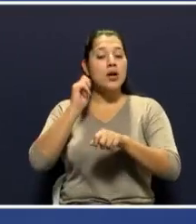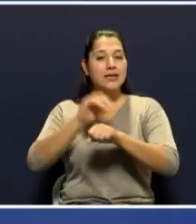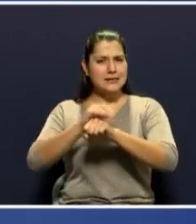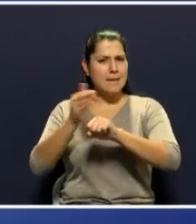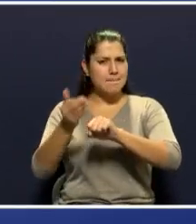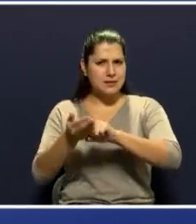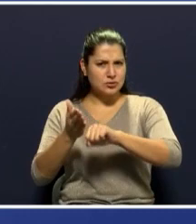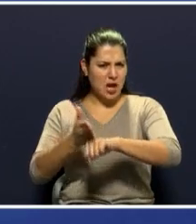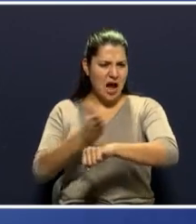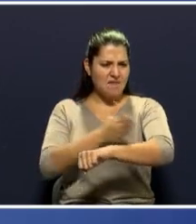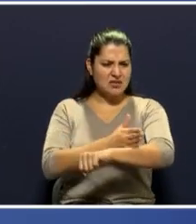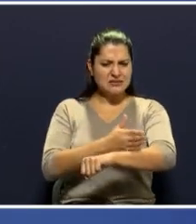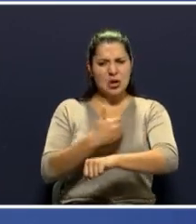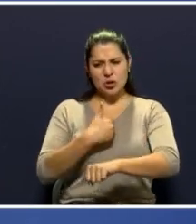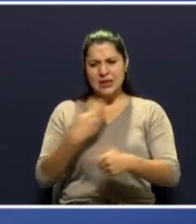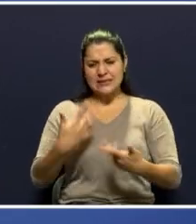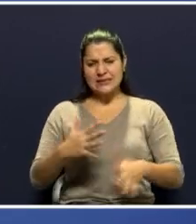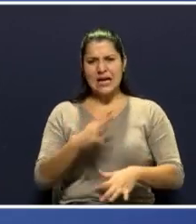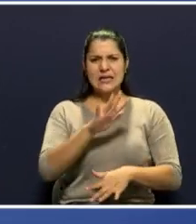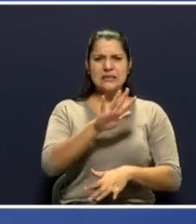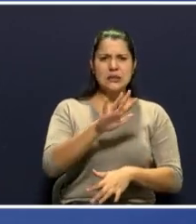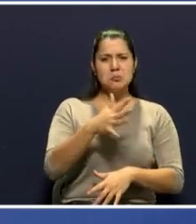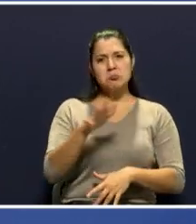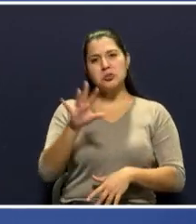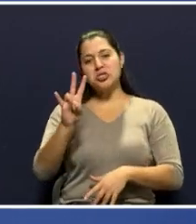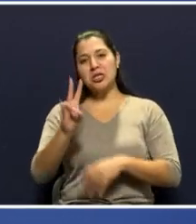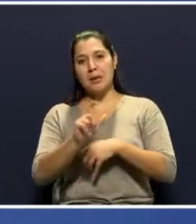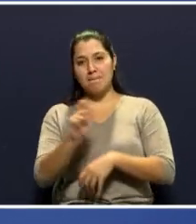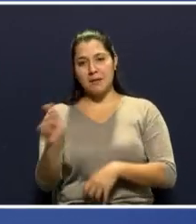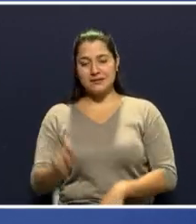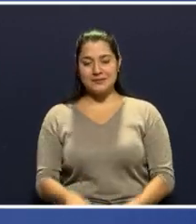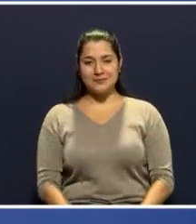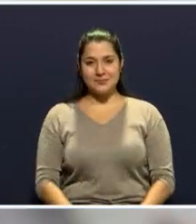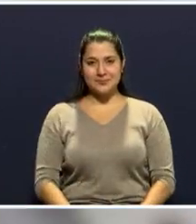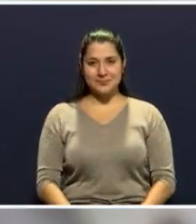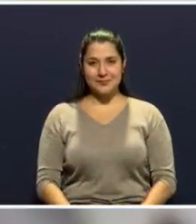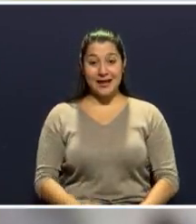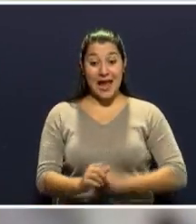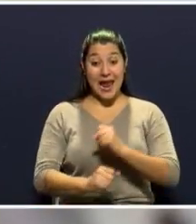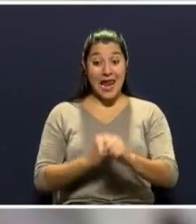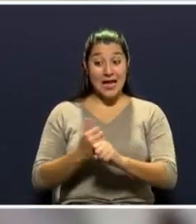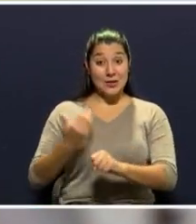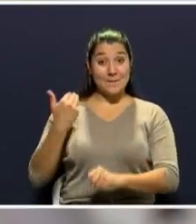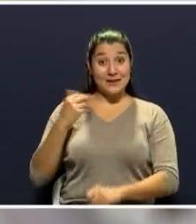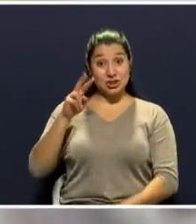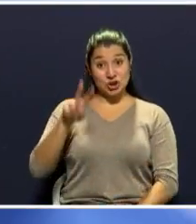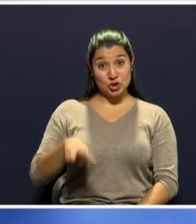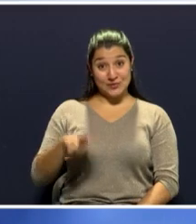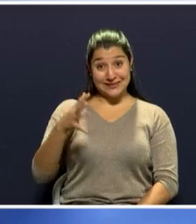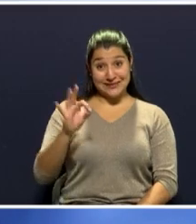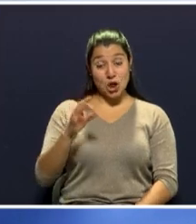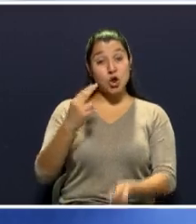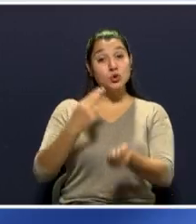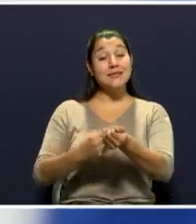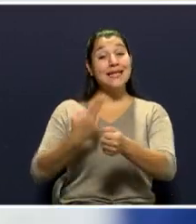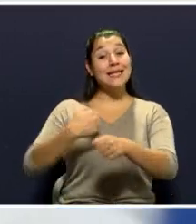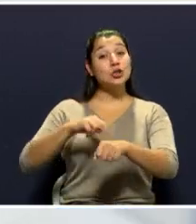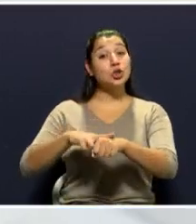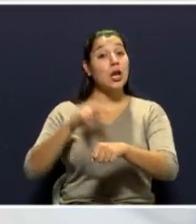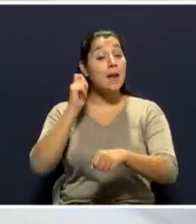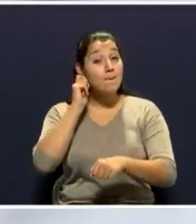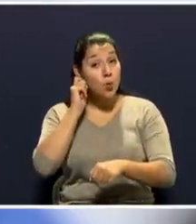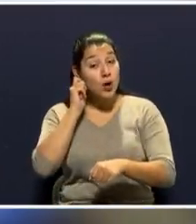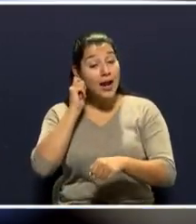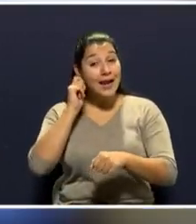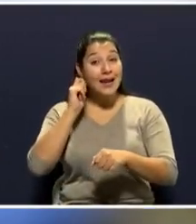avanzados como de 5 y 7 meses. En el 2019, el Hospital Nacional de las Mujeres, la Caja puso